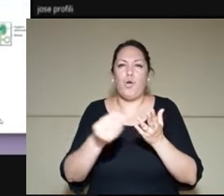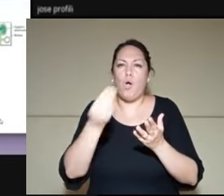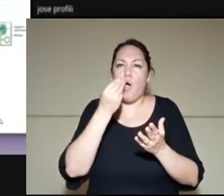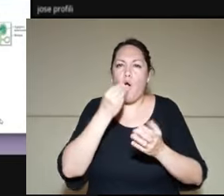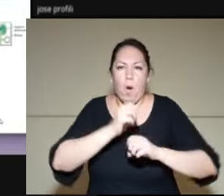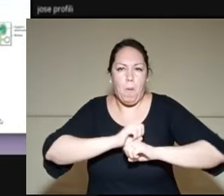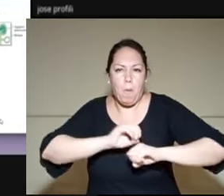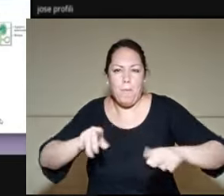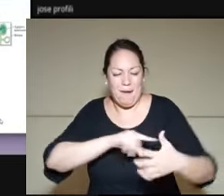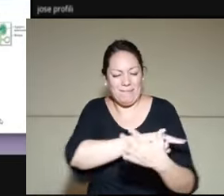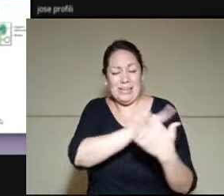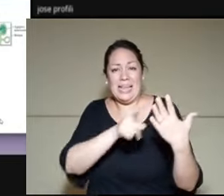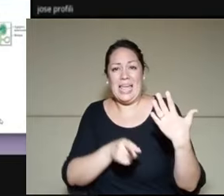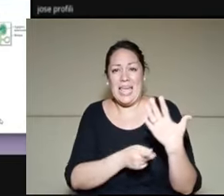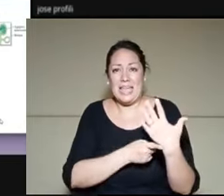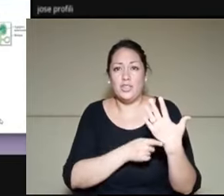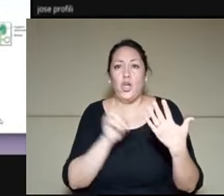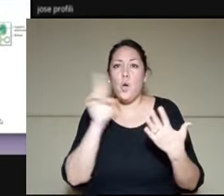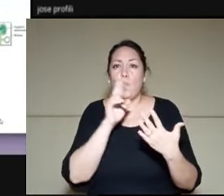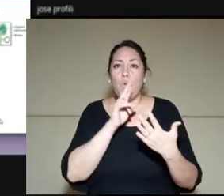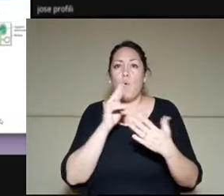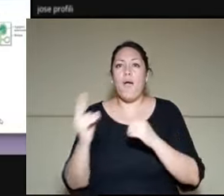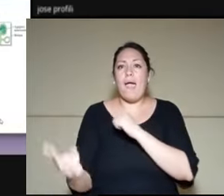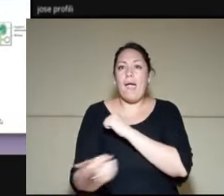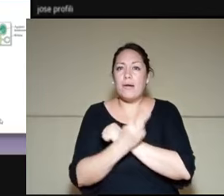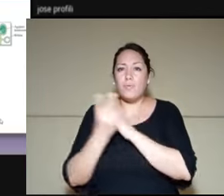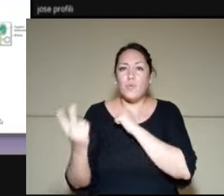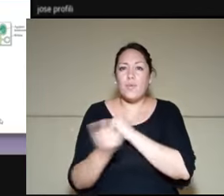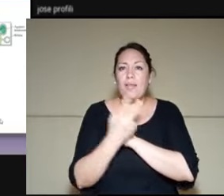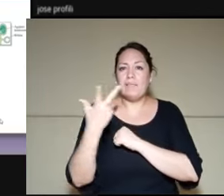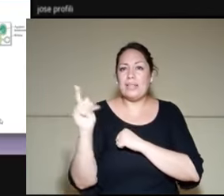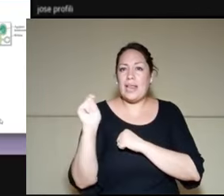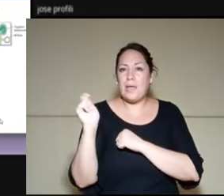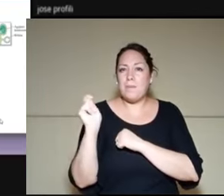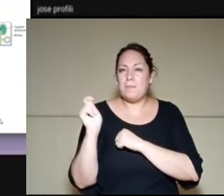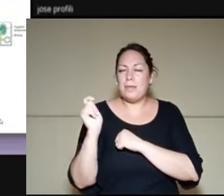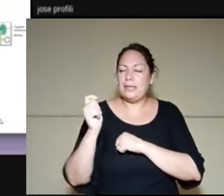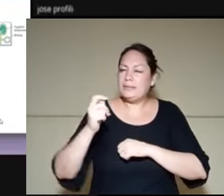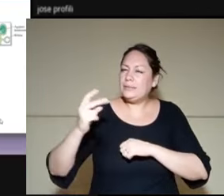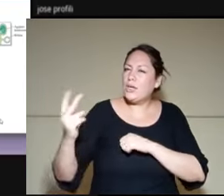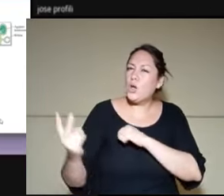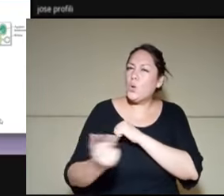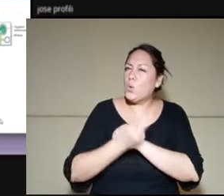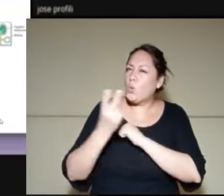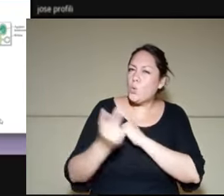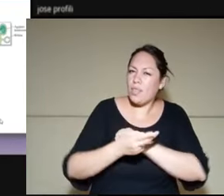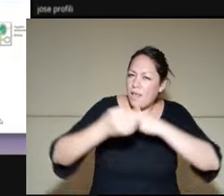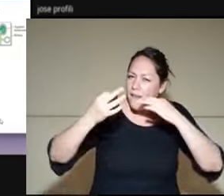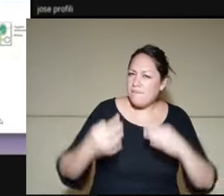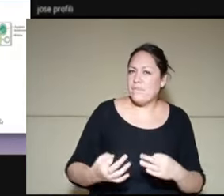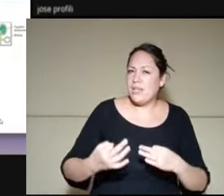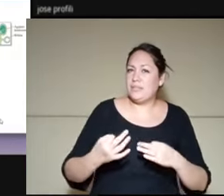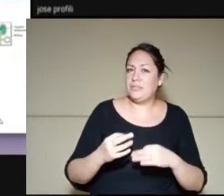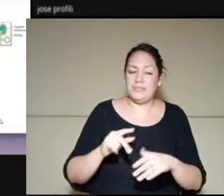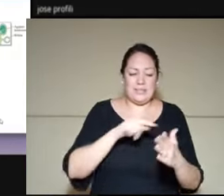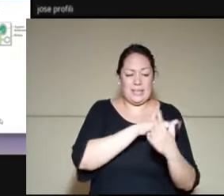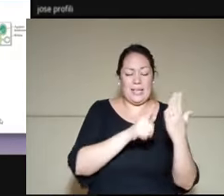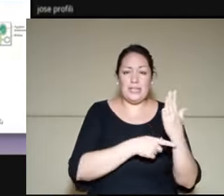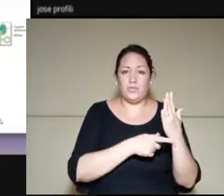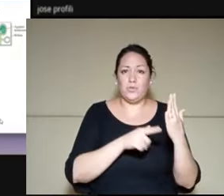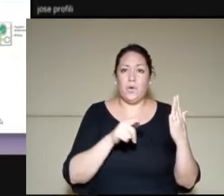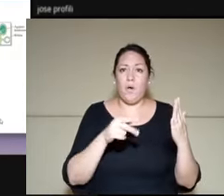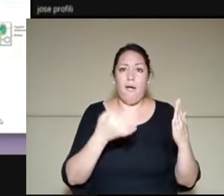la desnutrición, todos esos son factores que en una mujer embarazada que está en un primer trimestre de embarazo le afecta directamente al